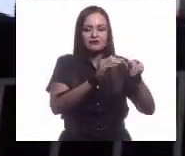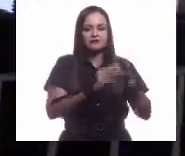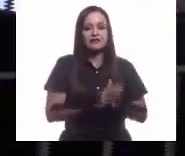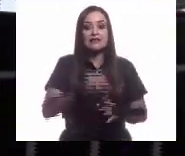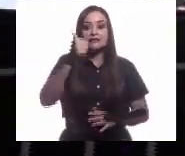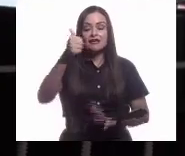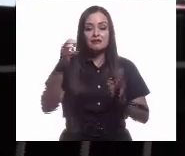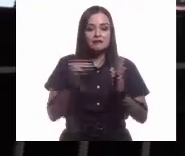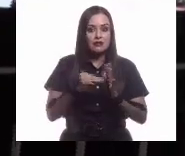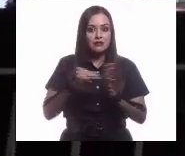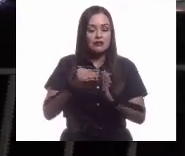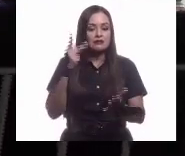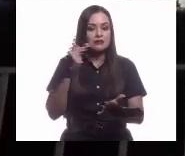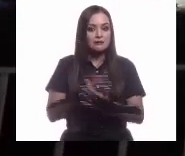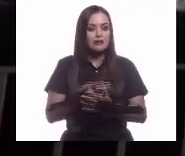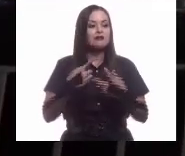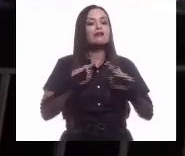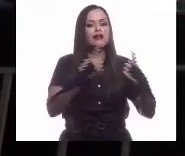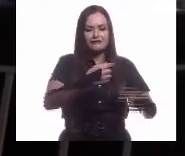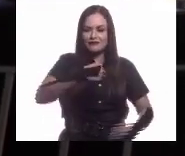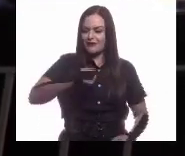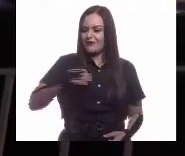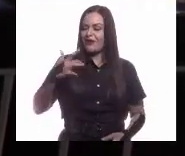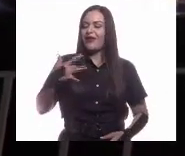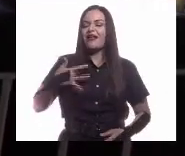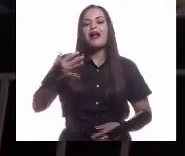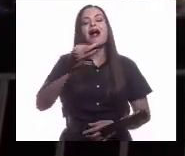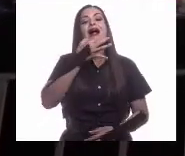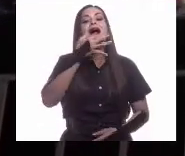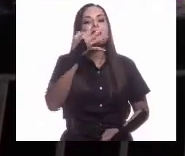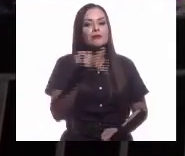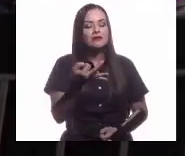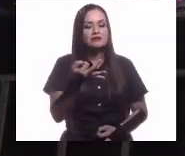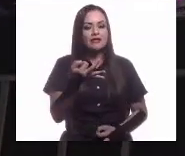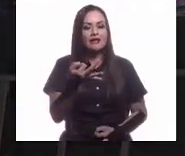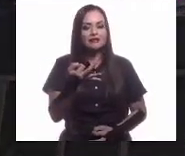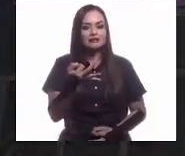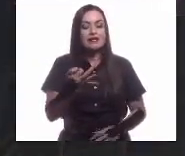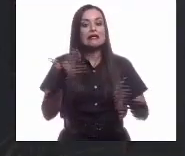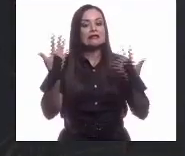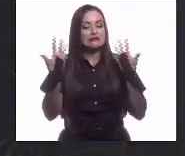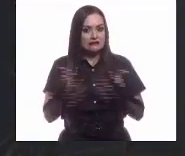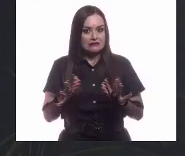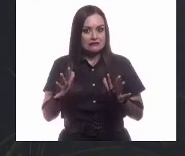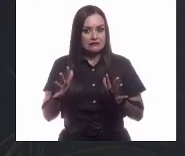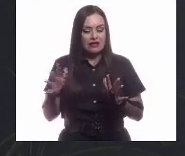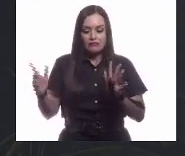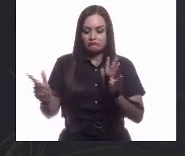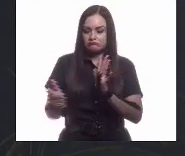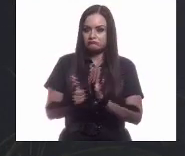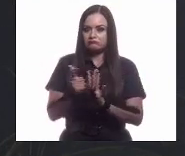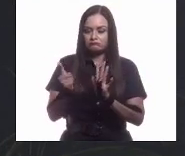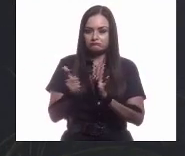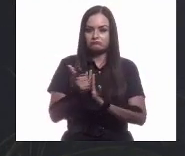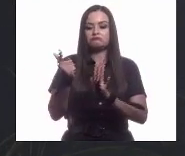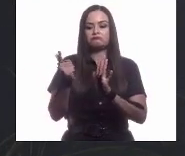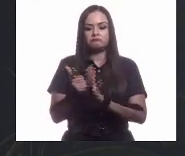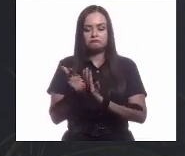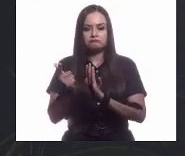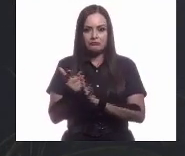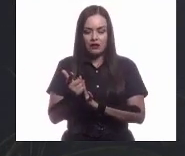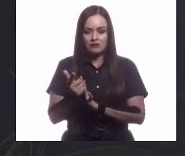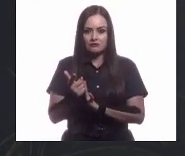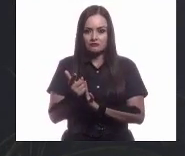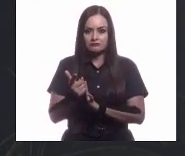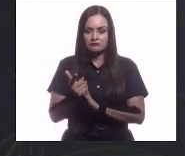millones de pesos y me es grato anunciar que se han arrancado ya los trabajos de diseño, de licitación y en algunos